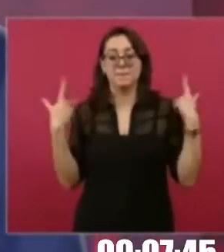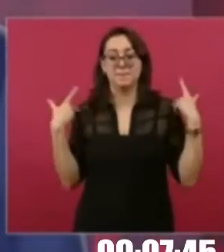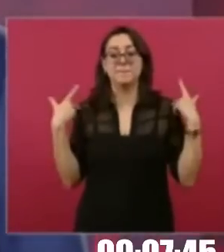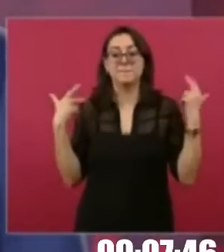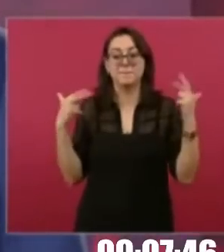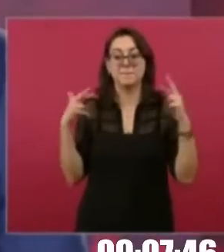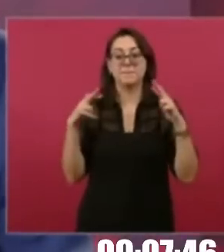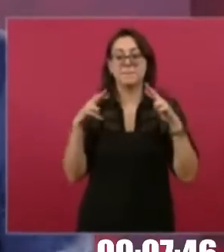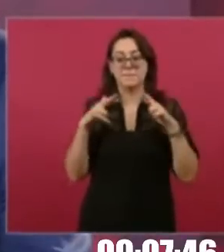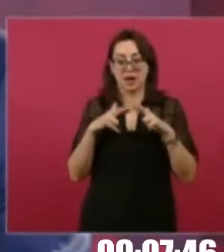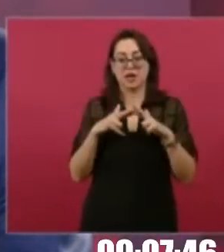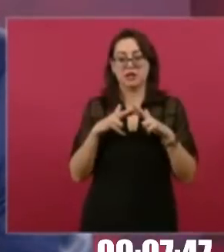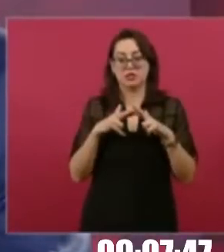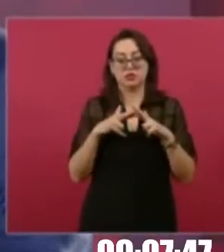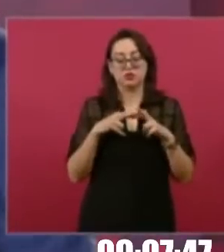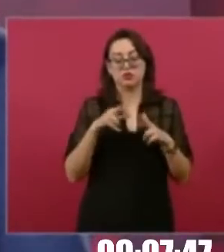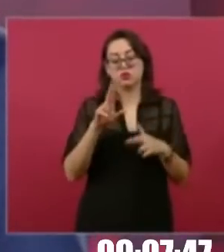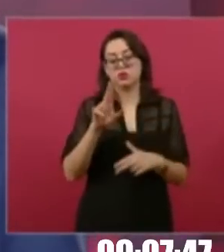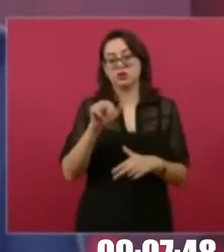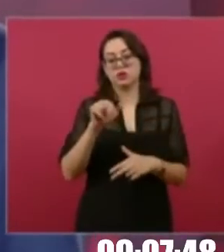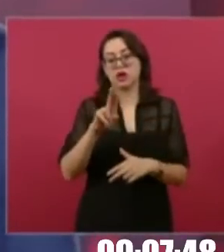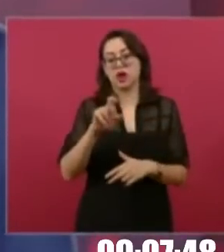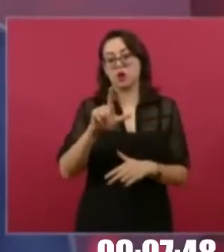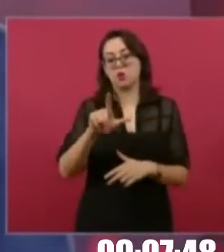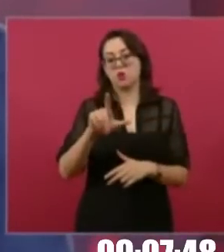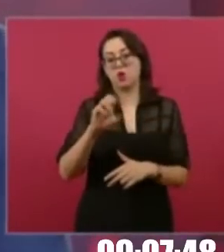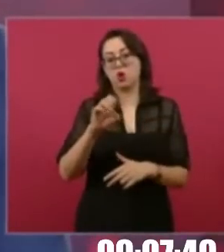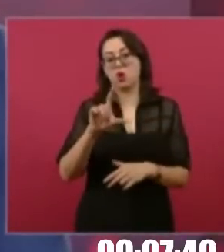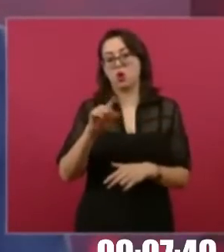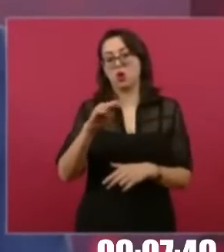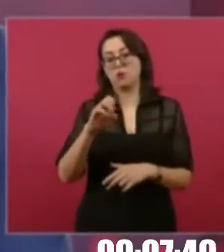todavía vive Raúl Olmedo